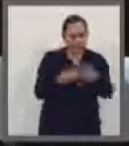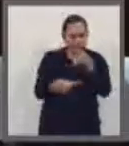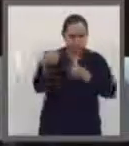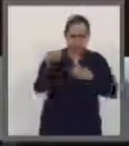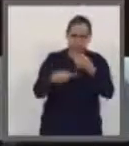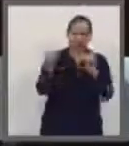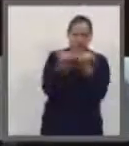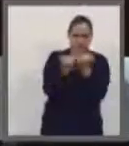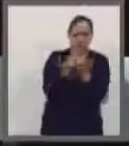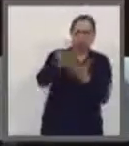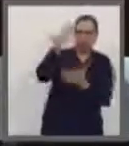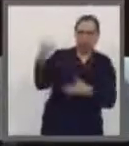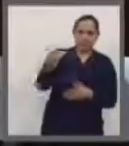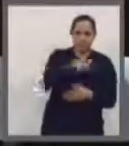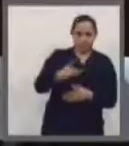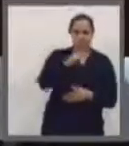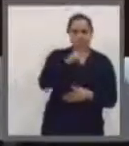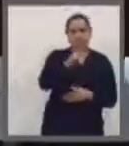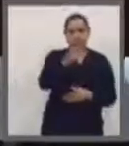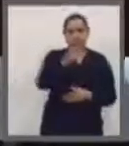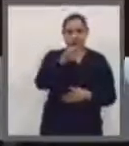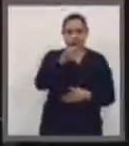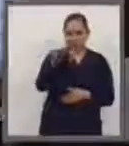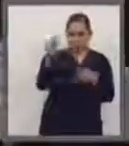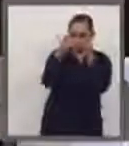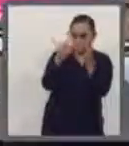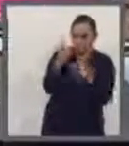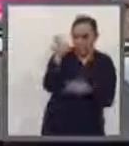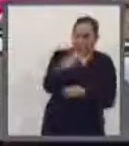lázaro cárdenas del río es cuanto